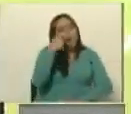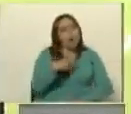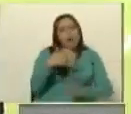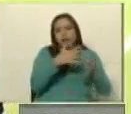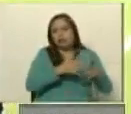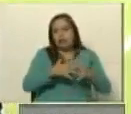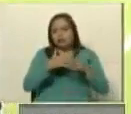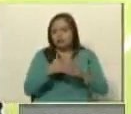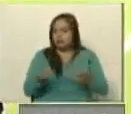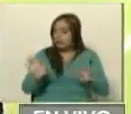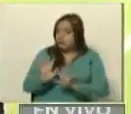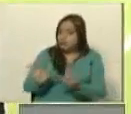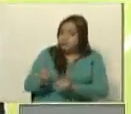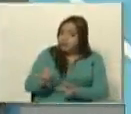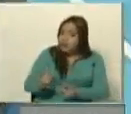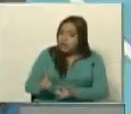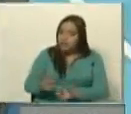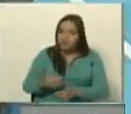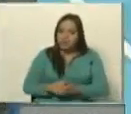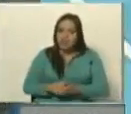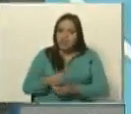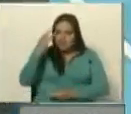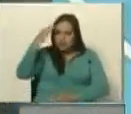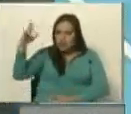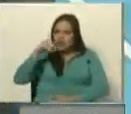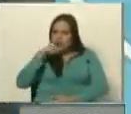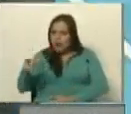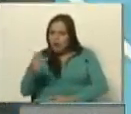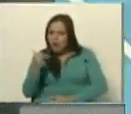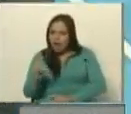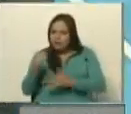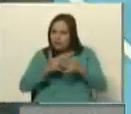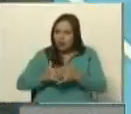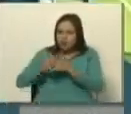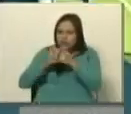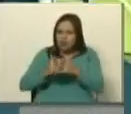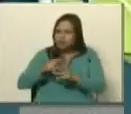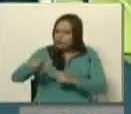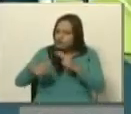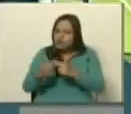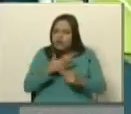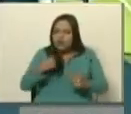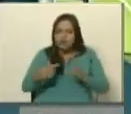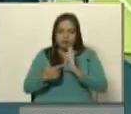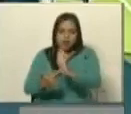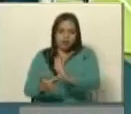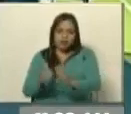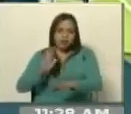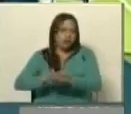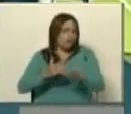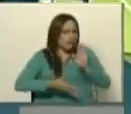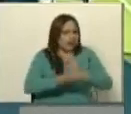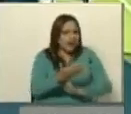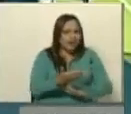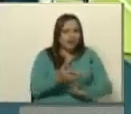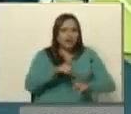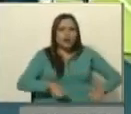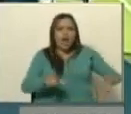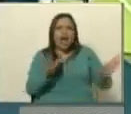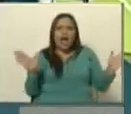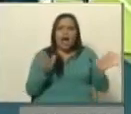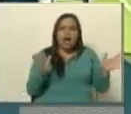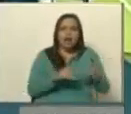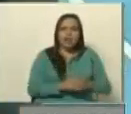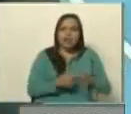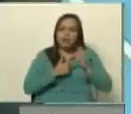desde algunos medios. Es la pesadilla americana que nunca quieren mostrar. ¿Por qué no vienen a Los Ángeles y muestran los barrios, los guetos